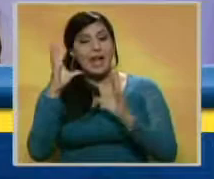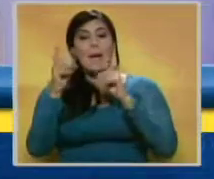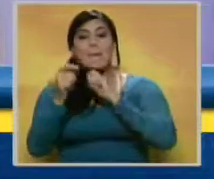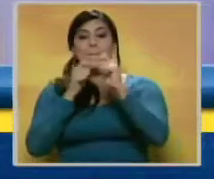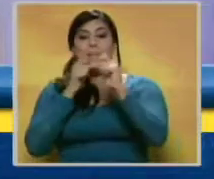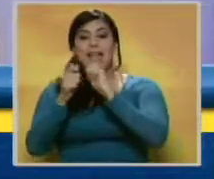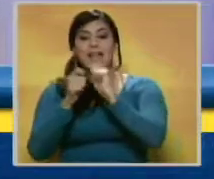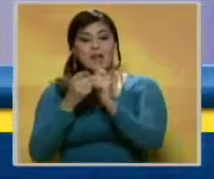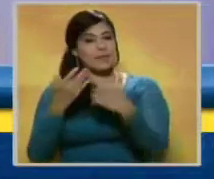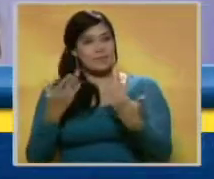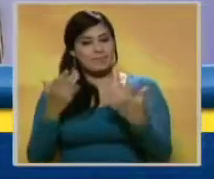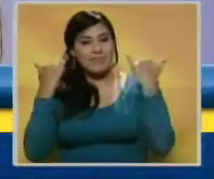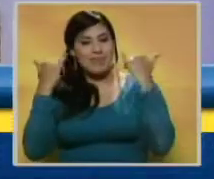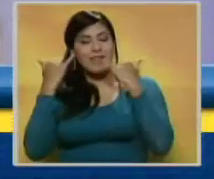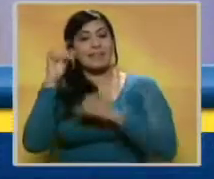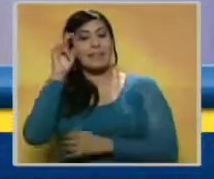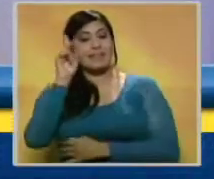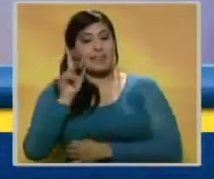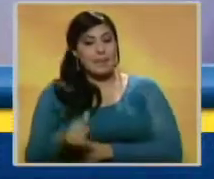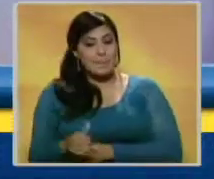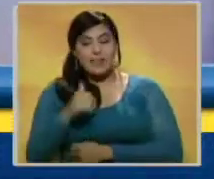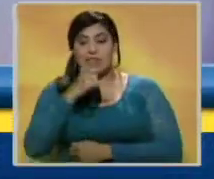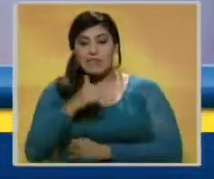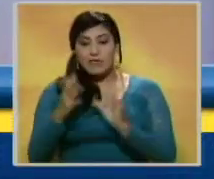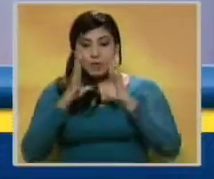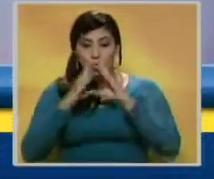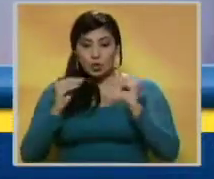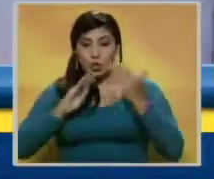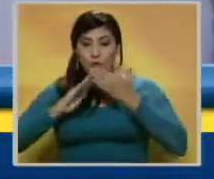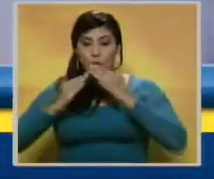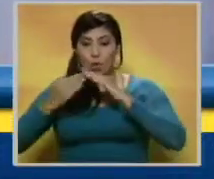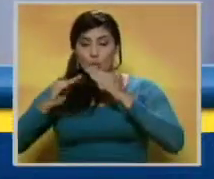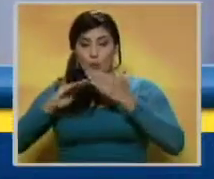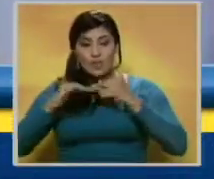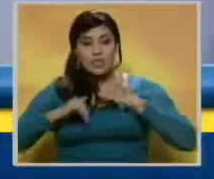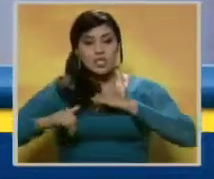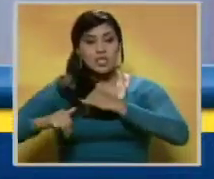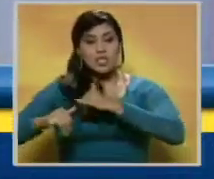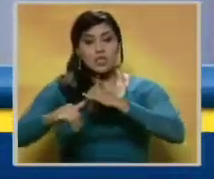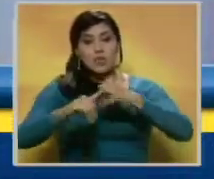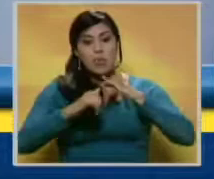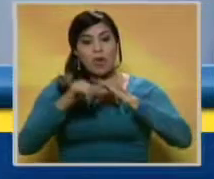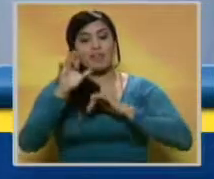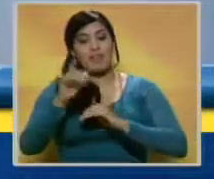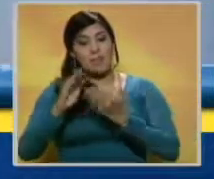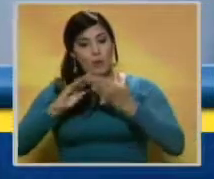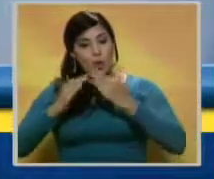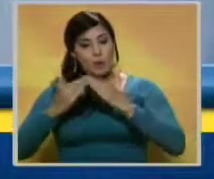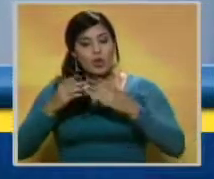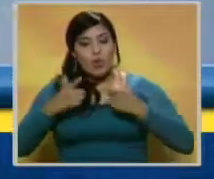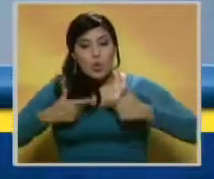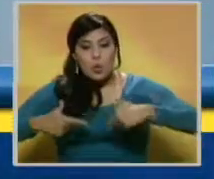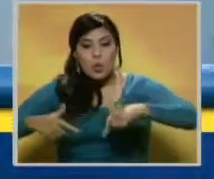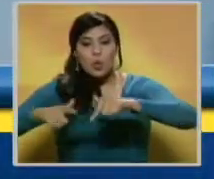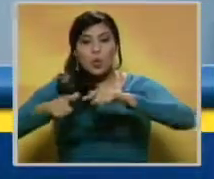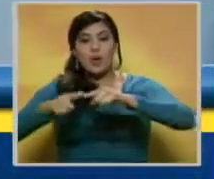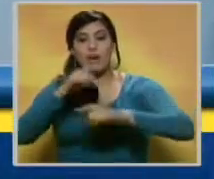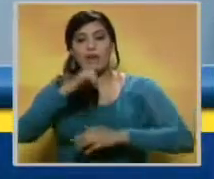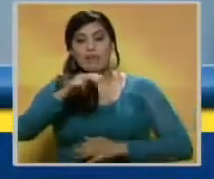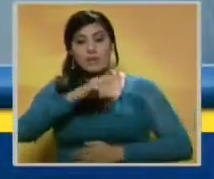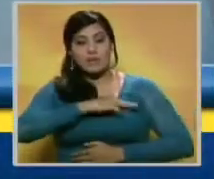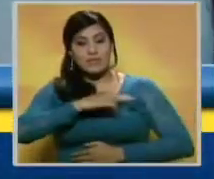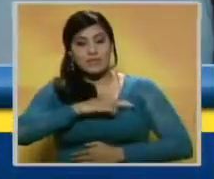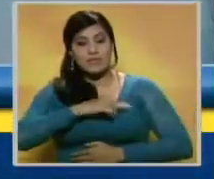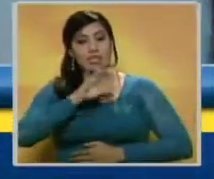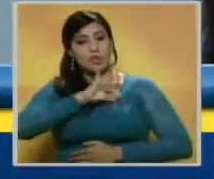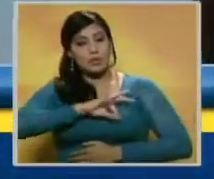del Periodista. Celebran también por informar a todas las comunidades por igual, que todas las comunidades tengan espacio en nuestro noticiero, por